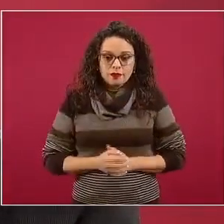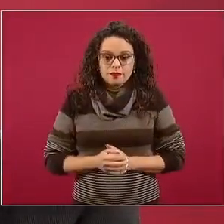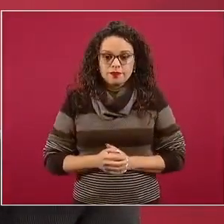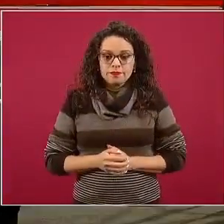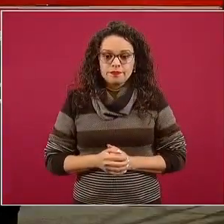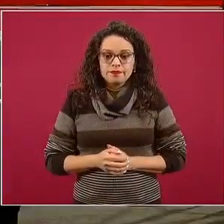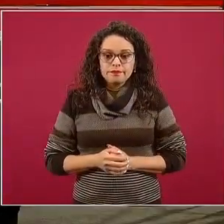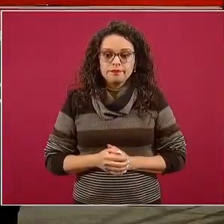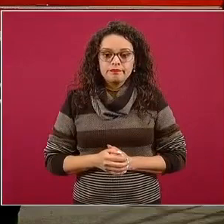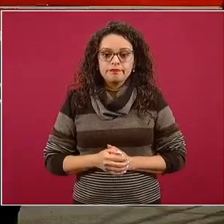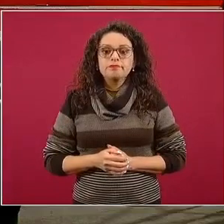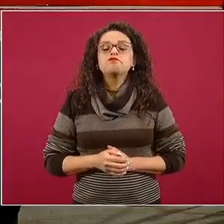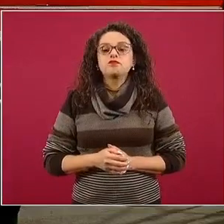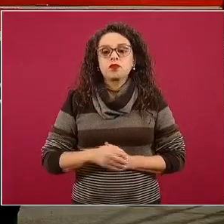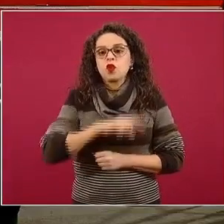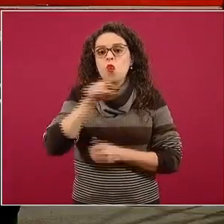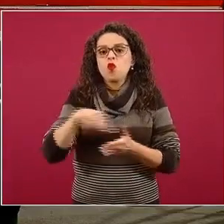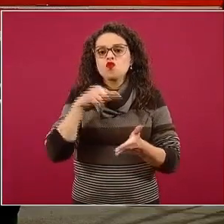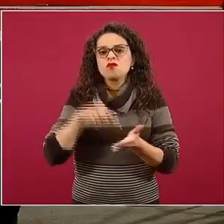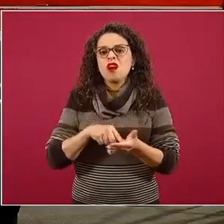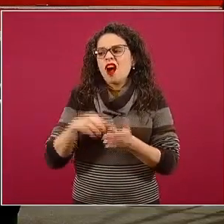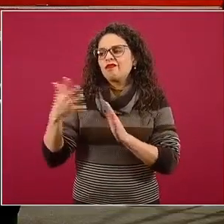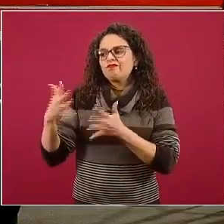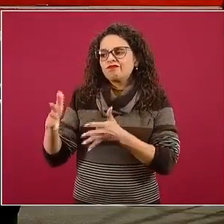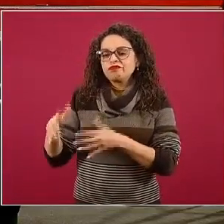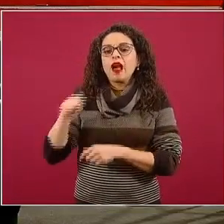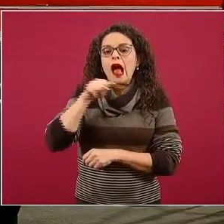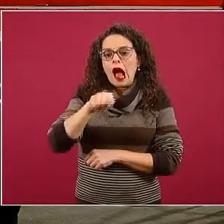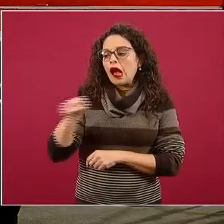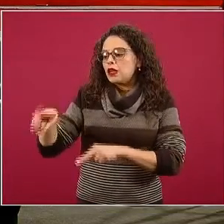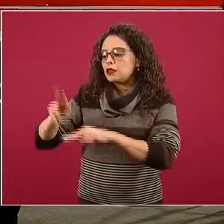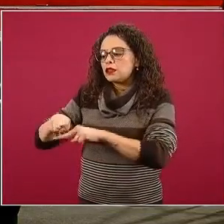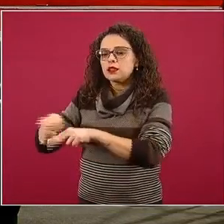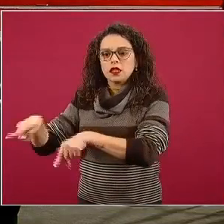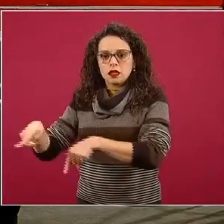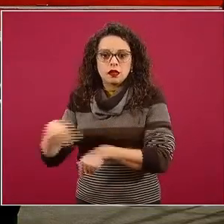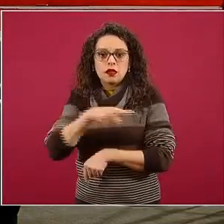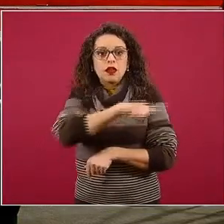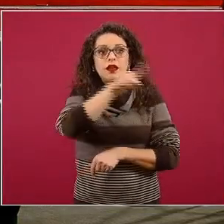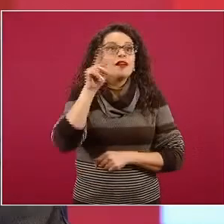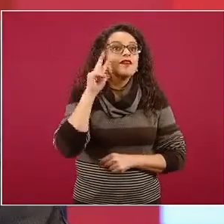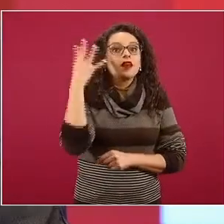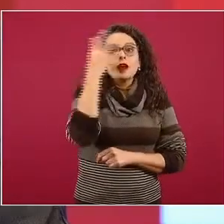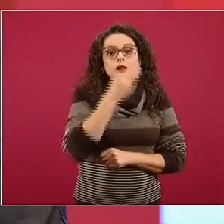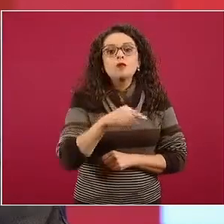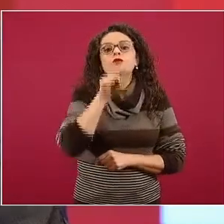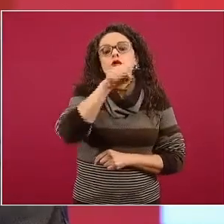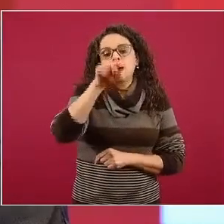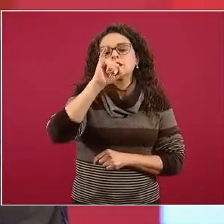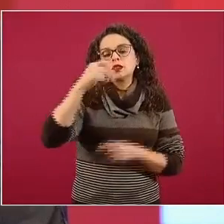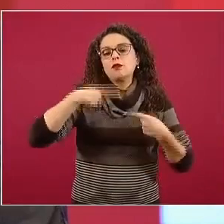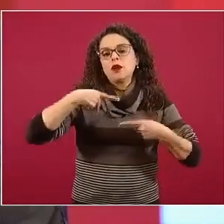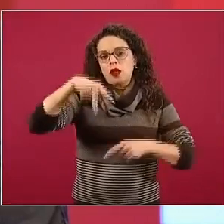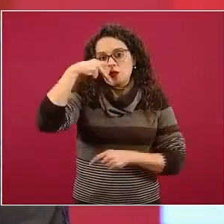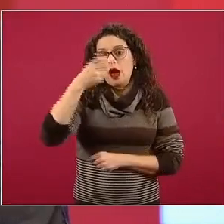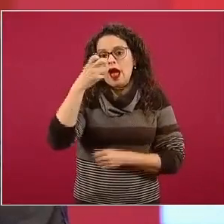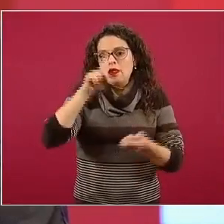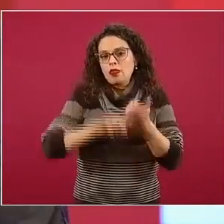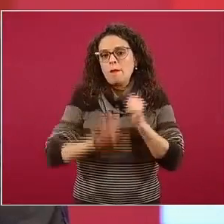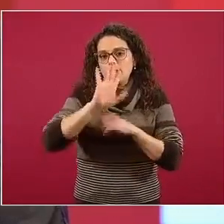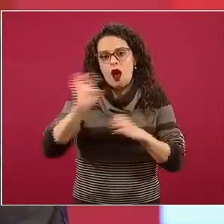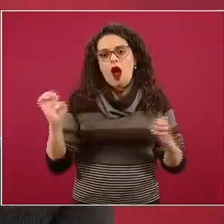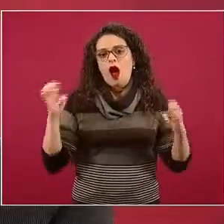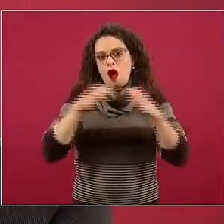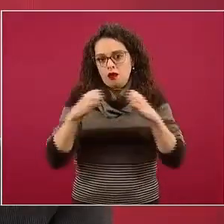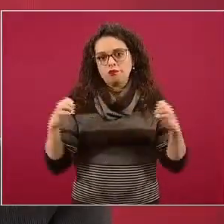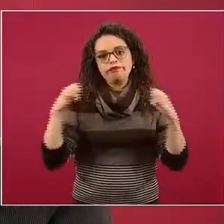confinadas a los espacios menos atractivos. Y esto se ha ido desvirtuando, se ha ido prestando al engaño, a la simulación. Entonces